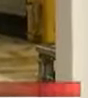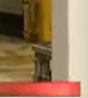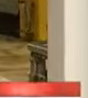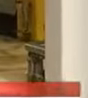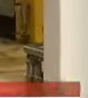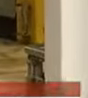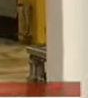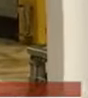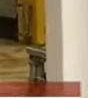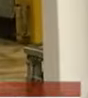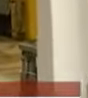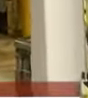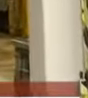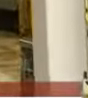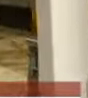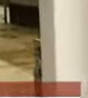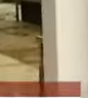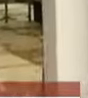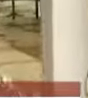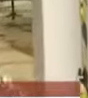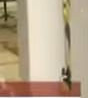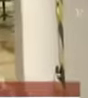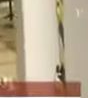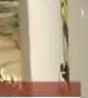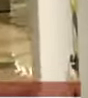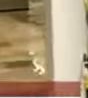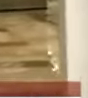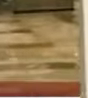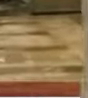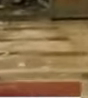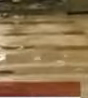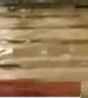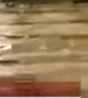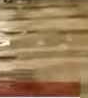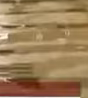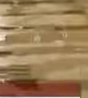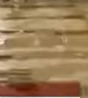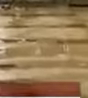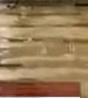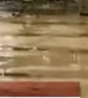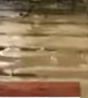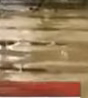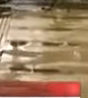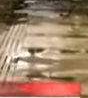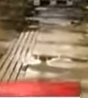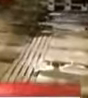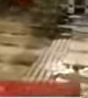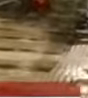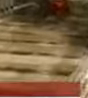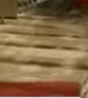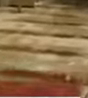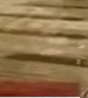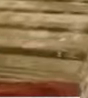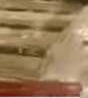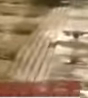supuesto. Muchas gracias, teniente coronel. Entonces, teniente coronel Peralta, de acá de la prefectura de Cordillera, que nos ha mencionado un poco más de detalles de